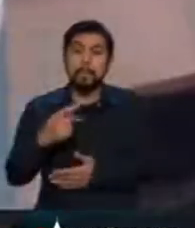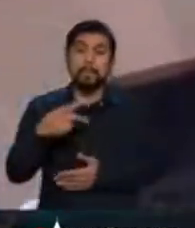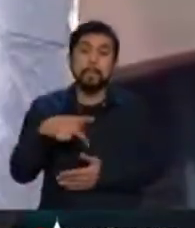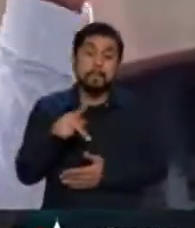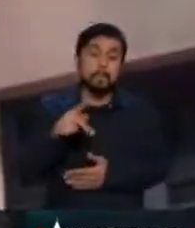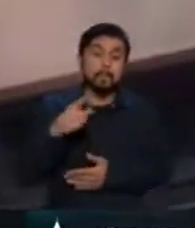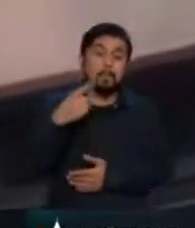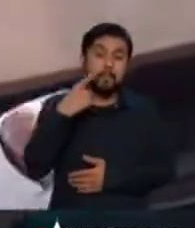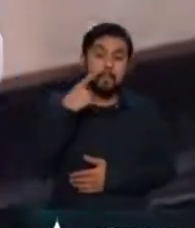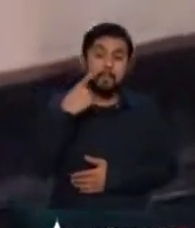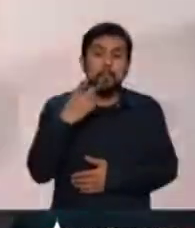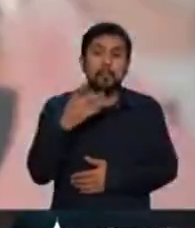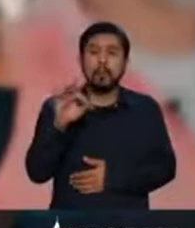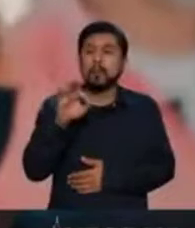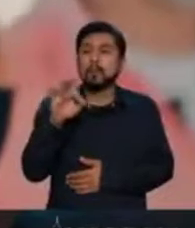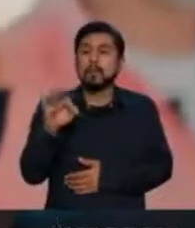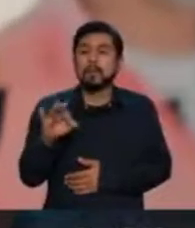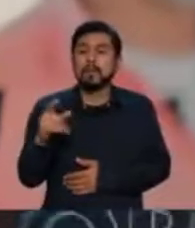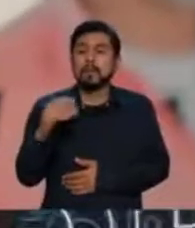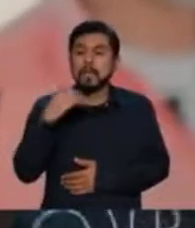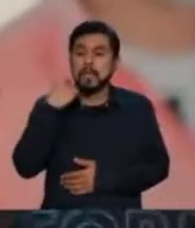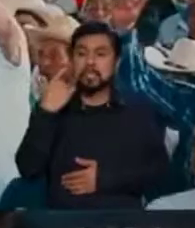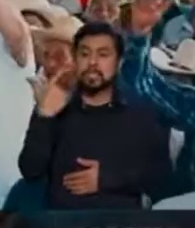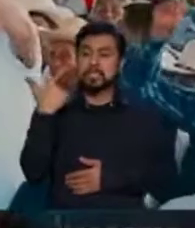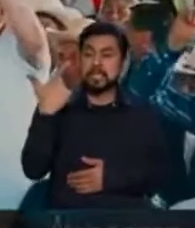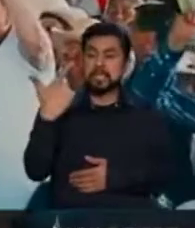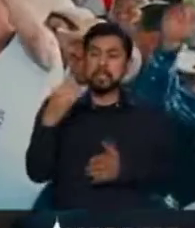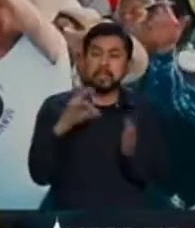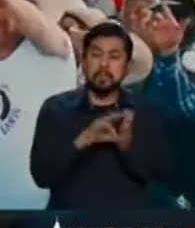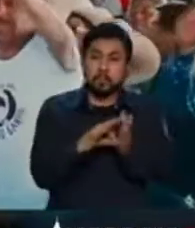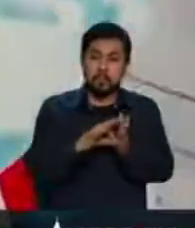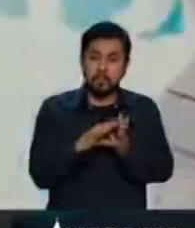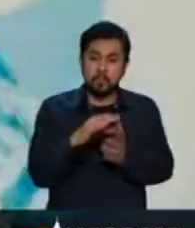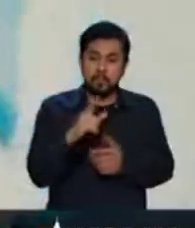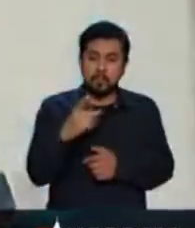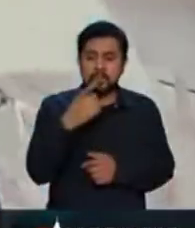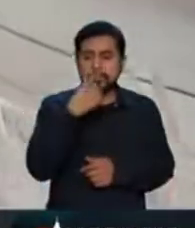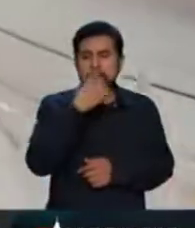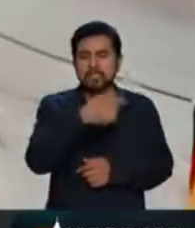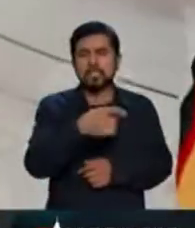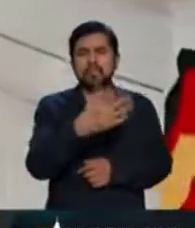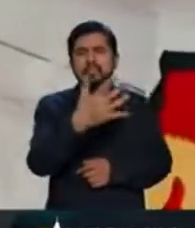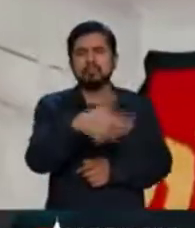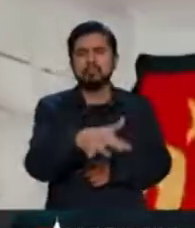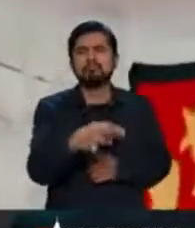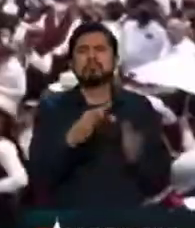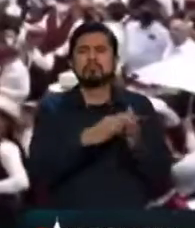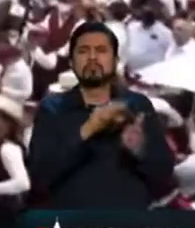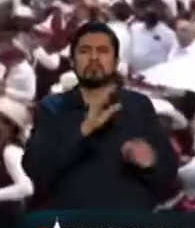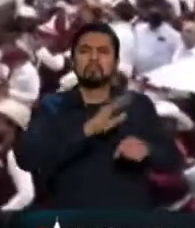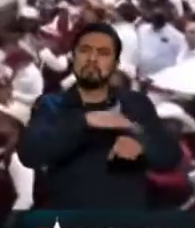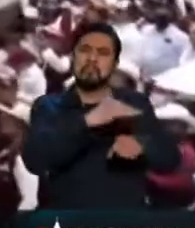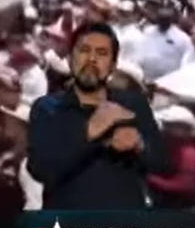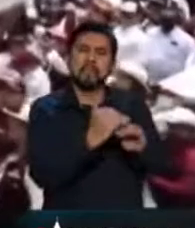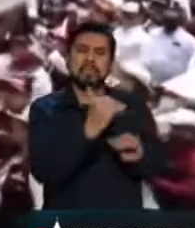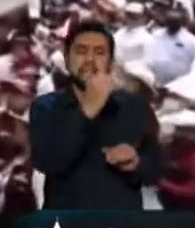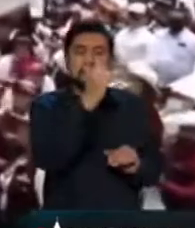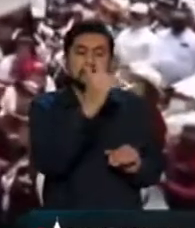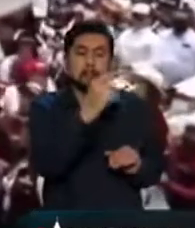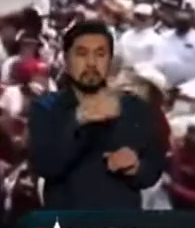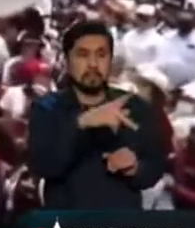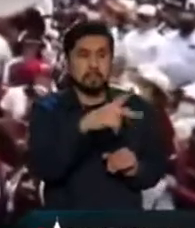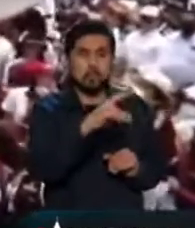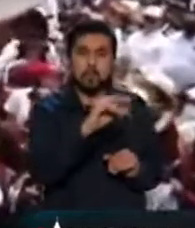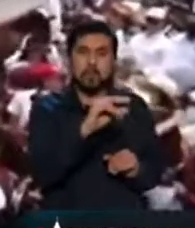decir, el promedio de sobreestimación fue de 7 puntos. Hubo mediciones que le daban hasta 10 puntos de ventaja más de lo que pasó. Al